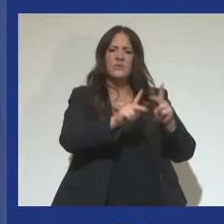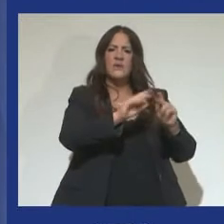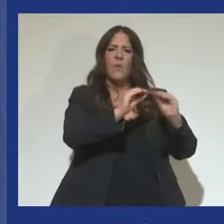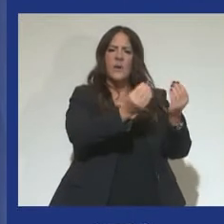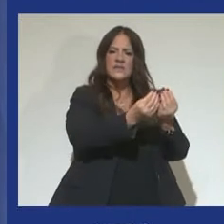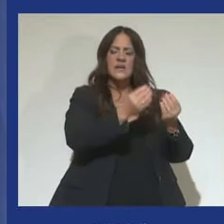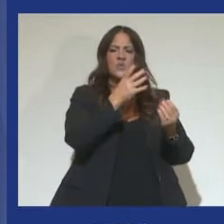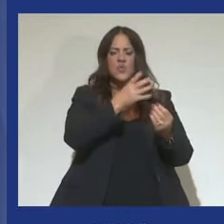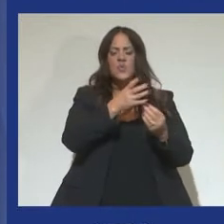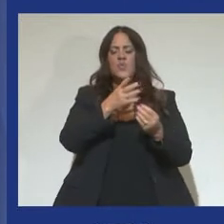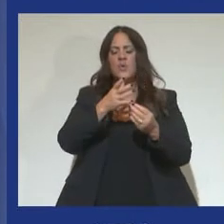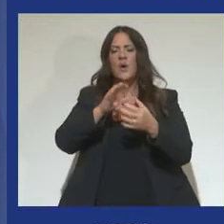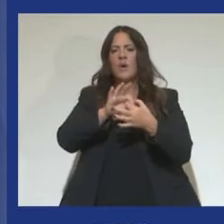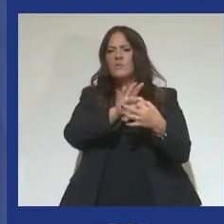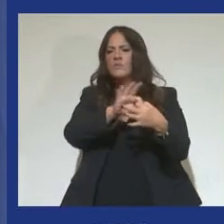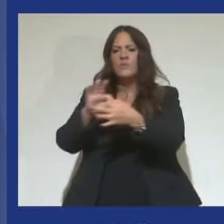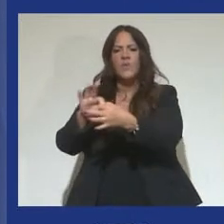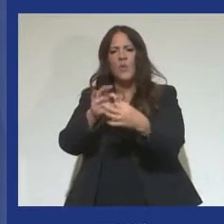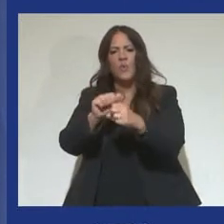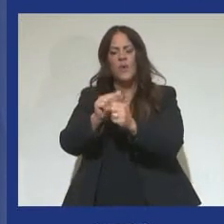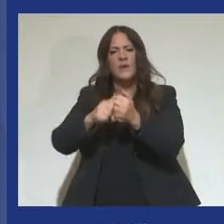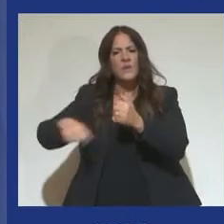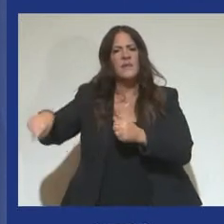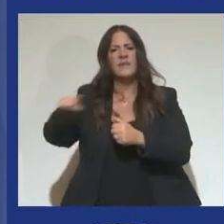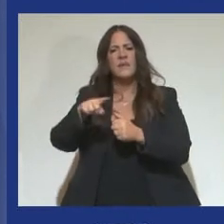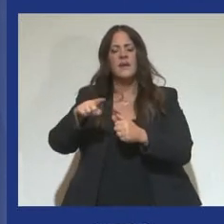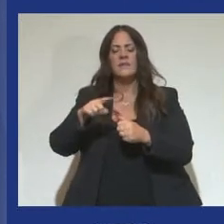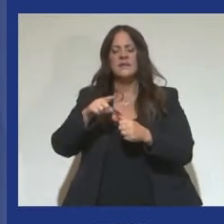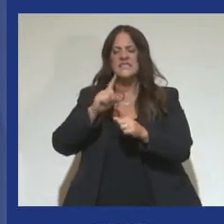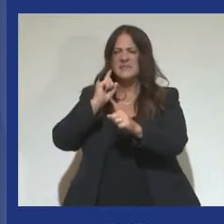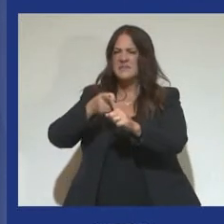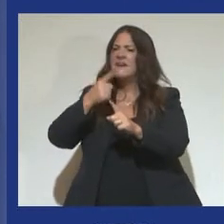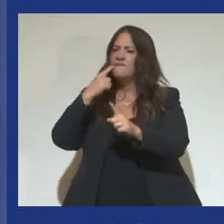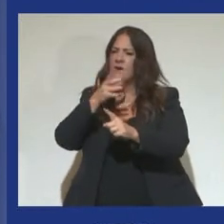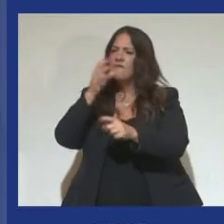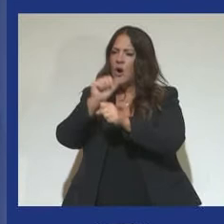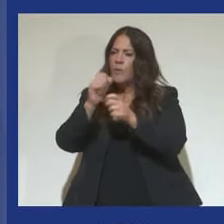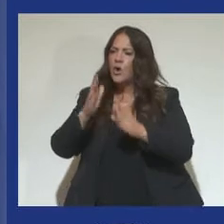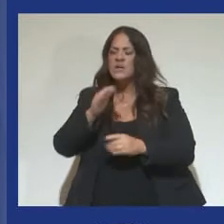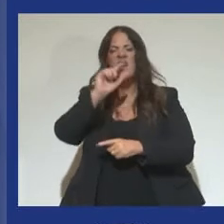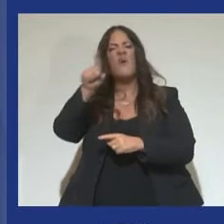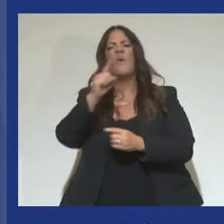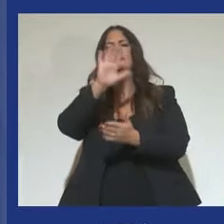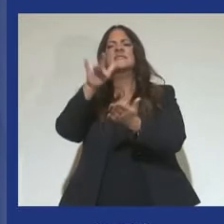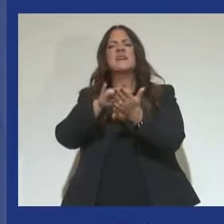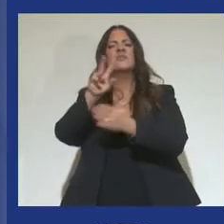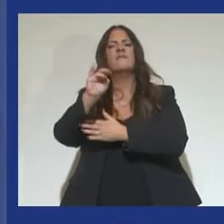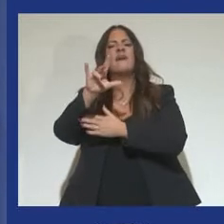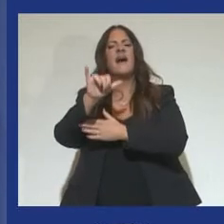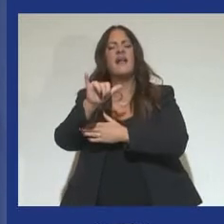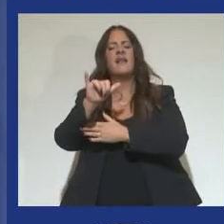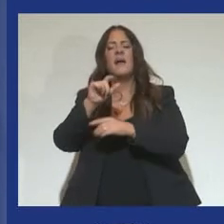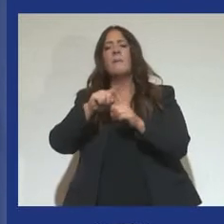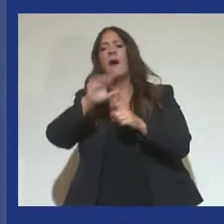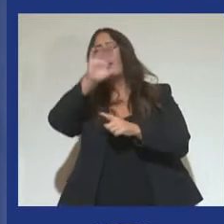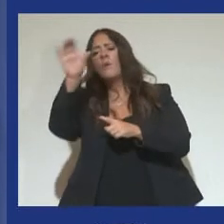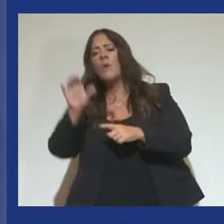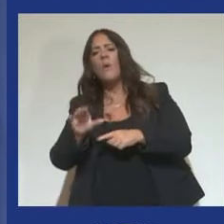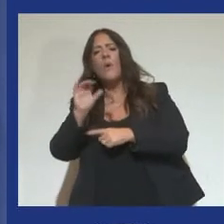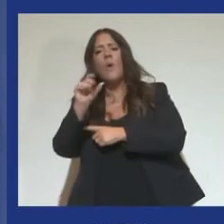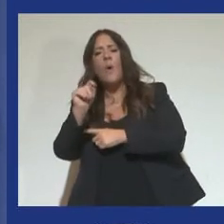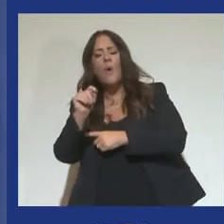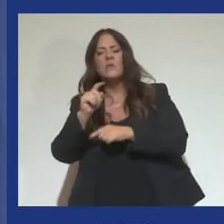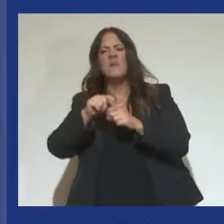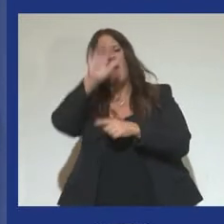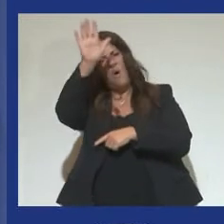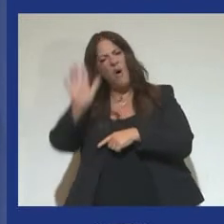de confianza y más apoyo específico para los trabajadores agrícolas no solamente del valle central o la costa central para